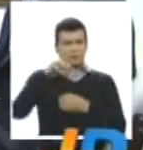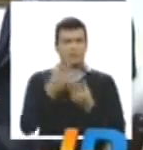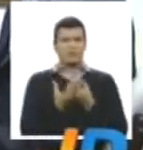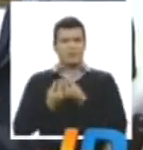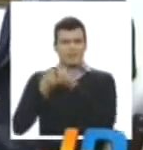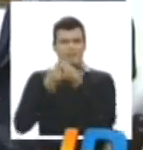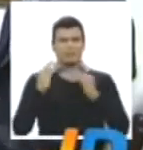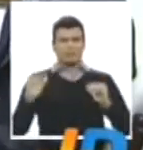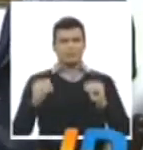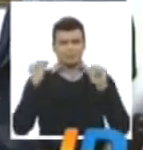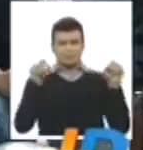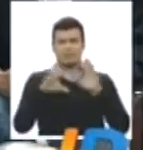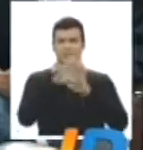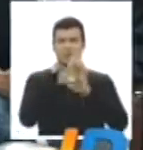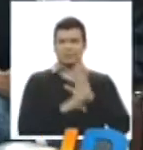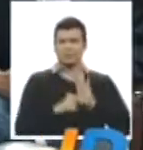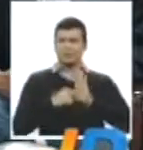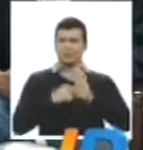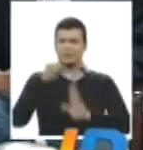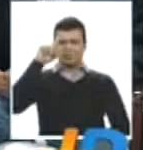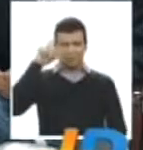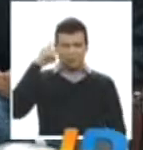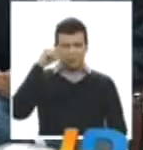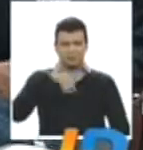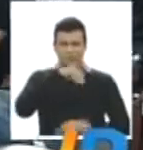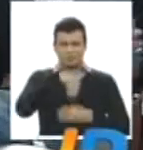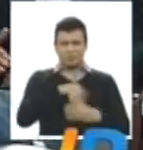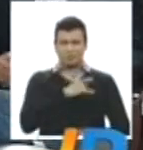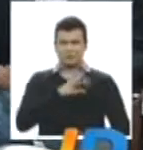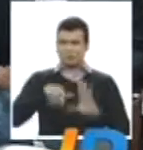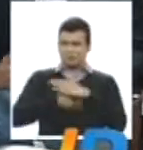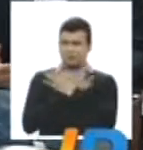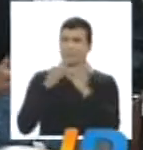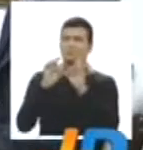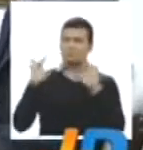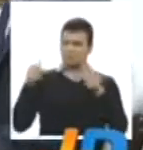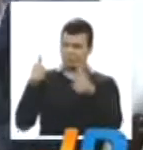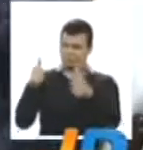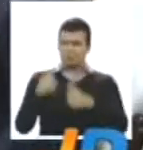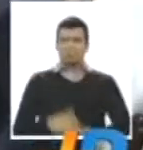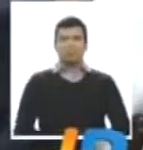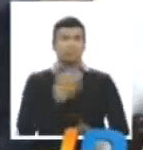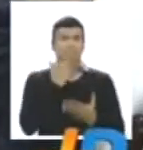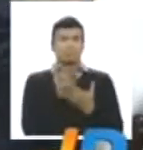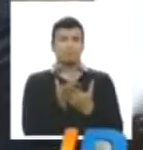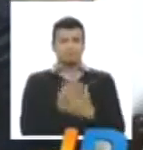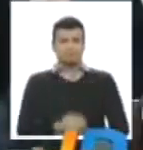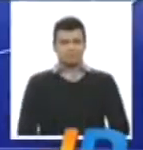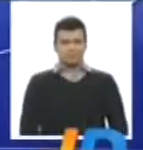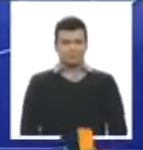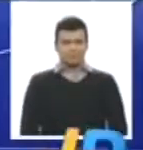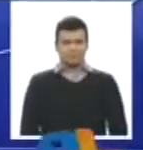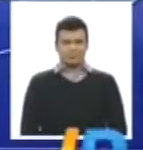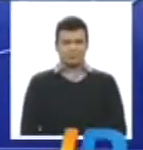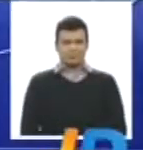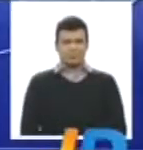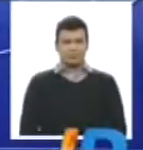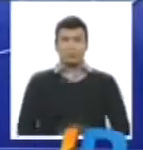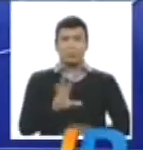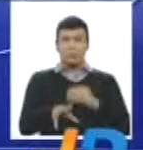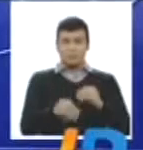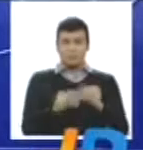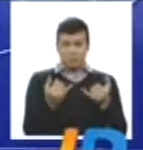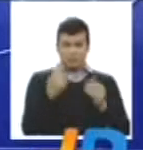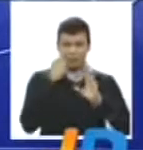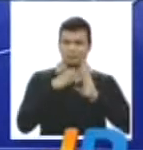Consejo Superior y otros estamentos del cogobierno en la Universidad de Santiago de Cali. Mucha suerte en esa jornada. Muchas gracias. Muchas gracias. Justamente